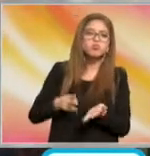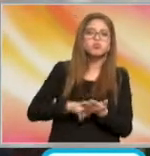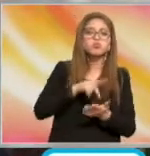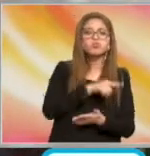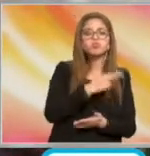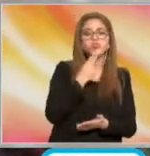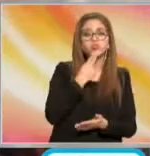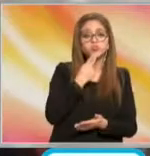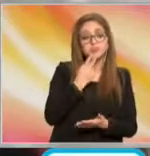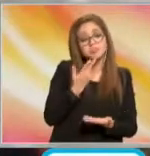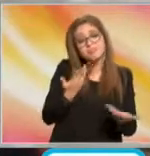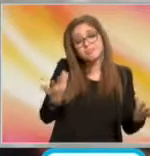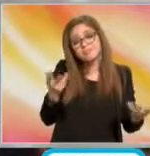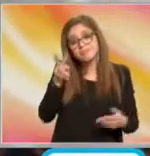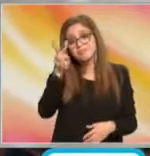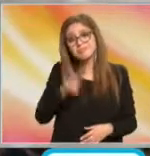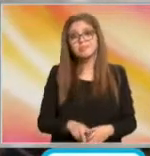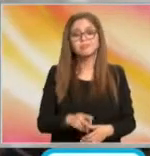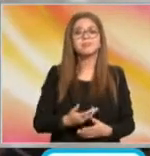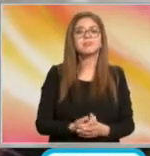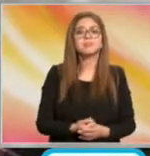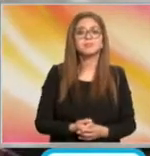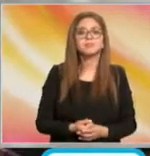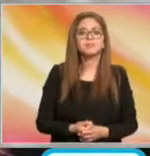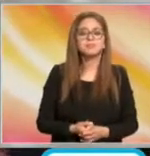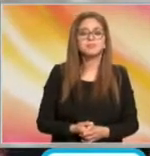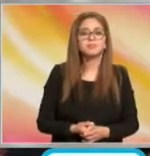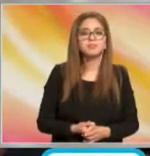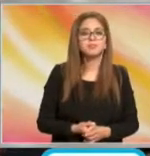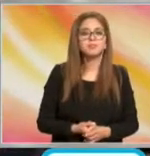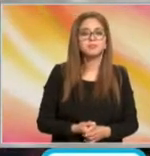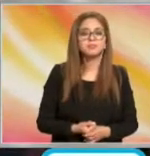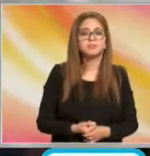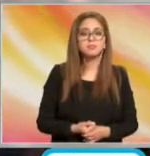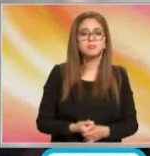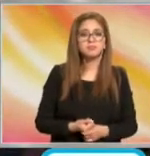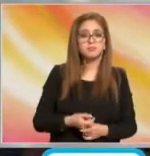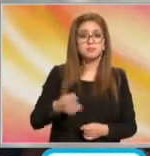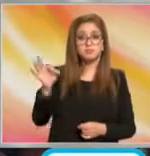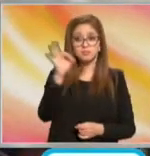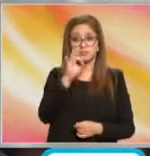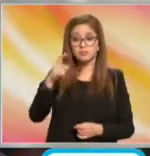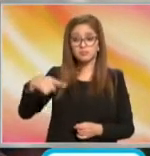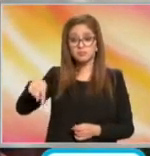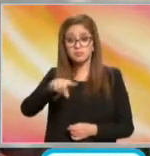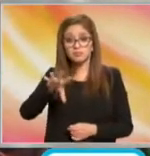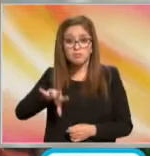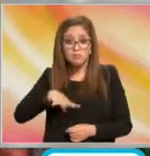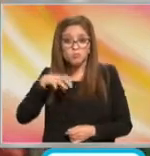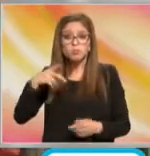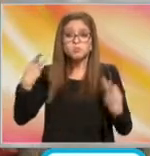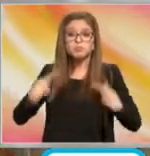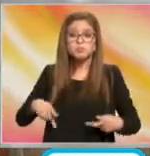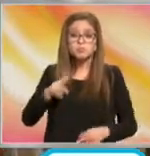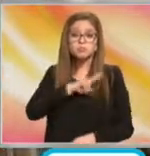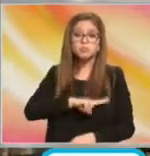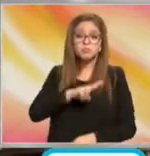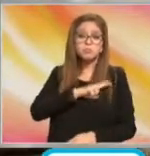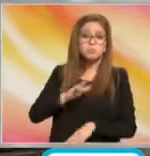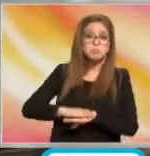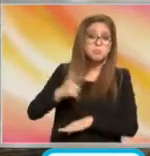Y pues no sé, pero realmente tal vez el abuso de los caseros, o no sé qué sea exactamente, ¿no?